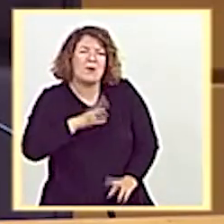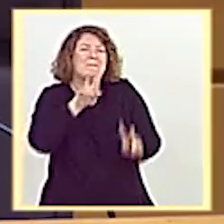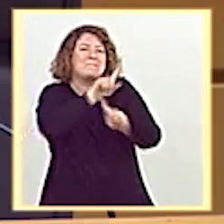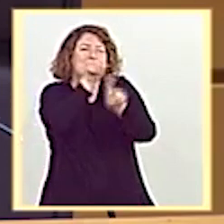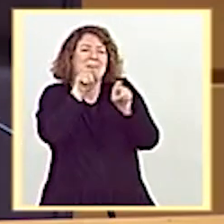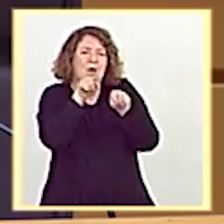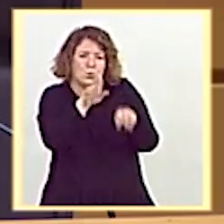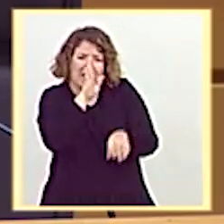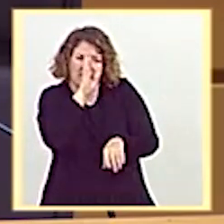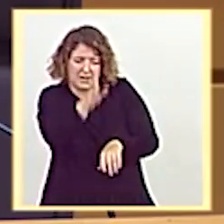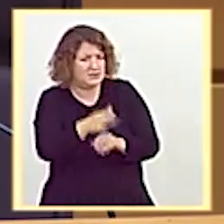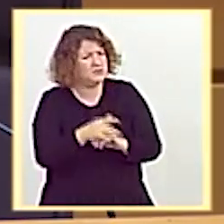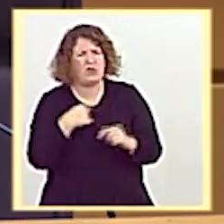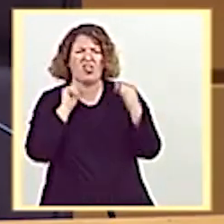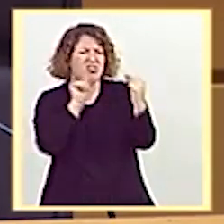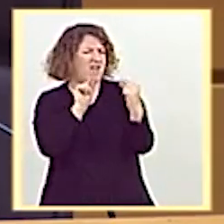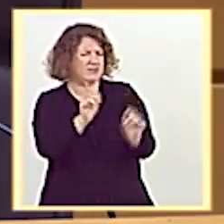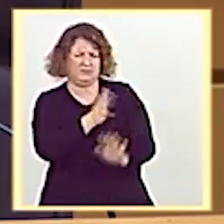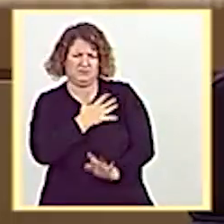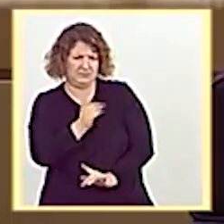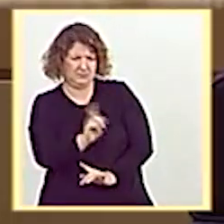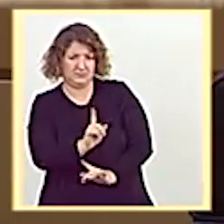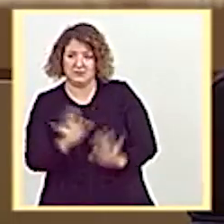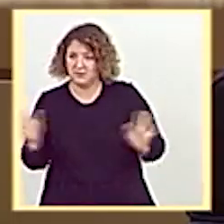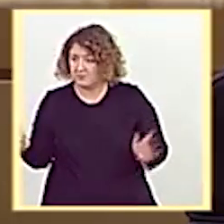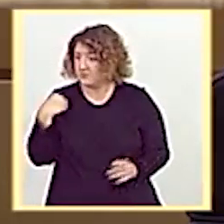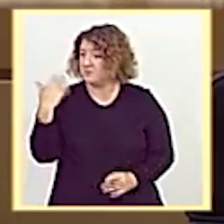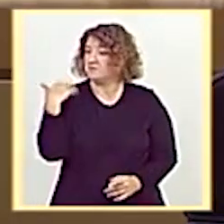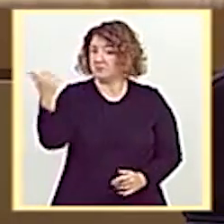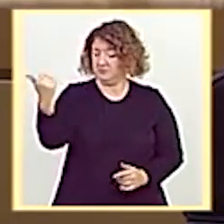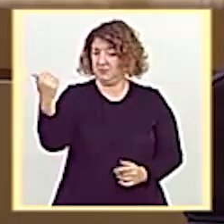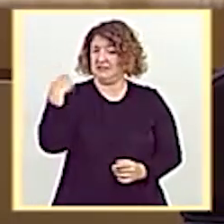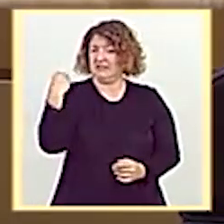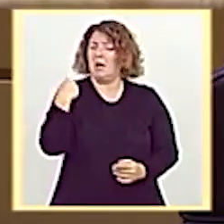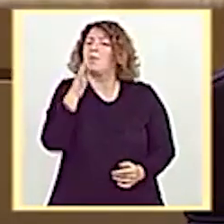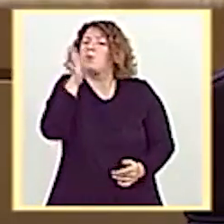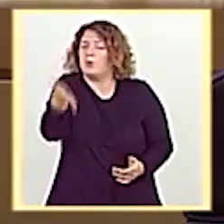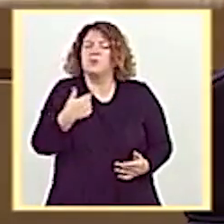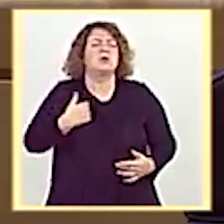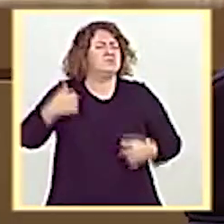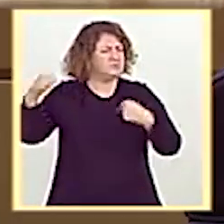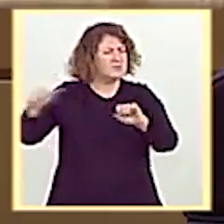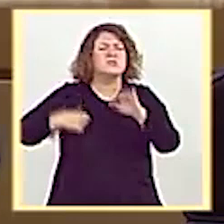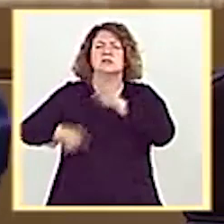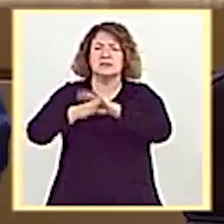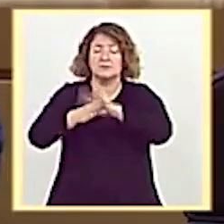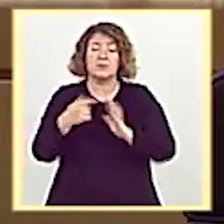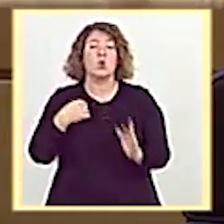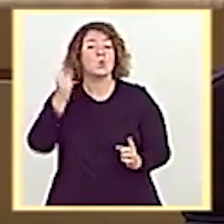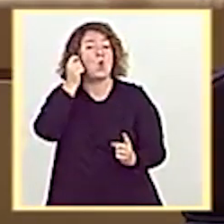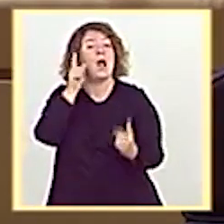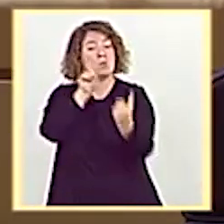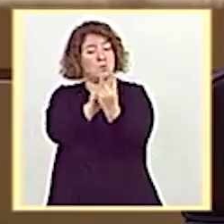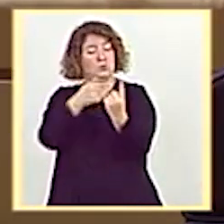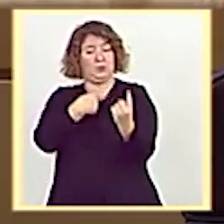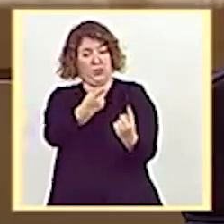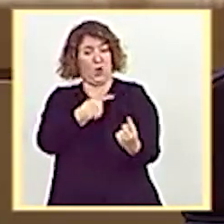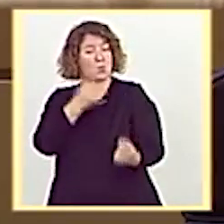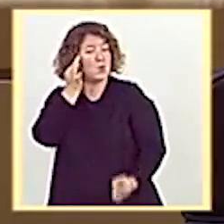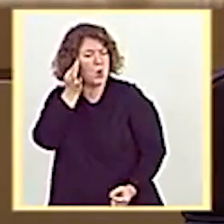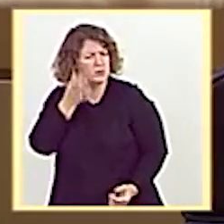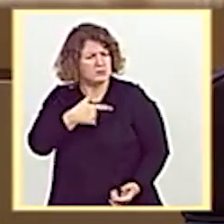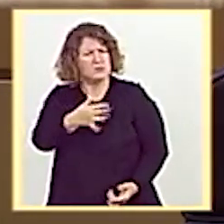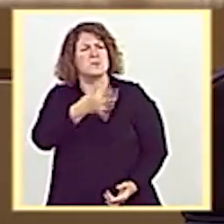señoría. No voy a entrar en debate con usted. Me ha llamado la atención, señora presidenta. De todas formas, voy a seguir. De mujer a mujer, señora ministra,